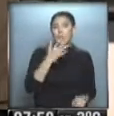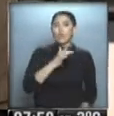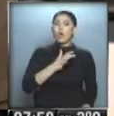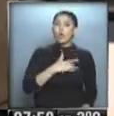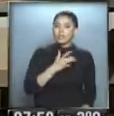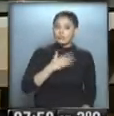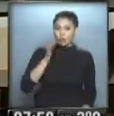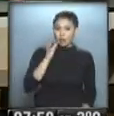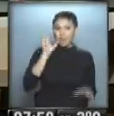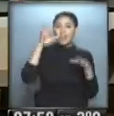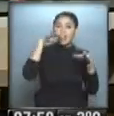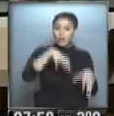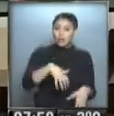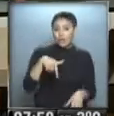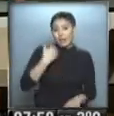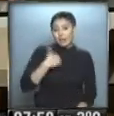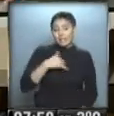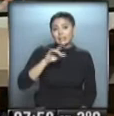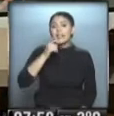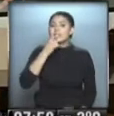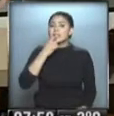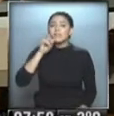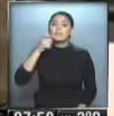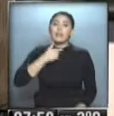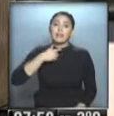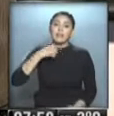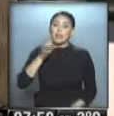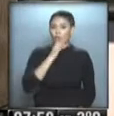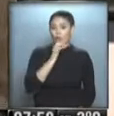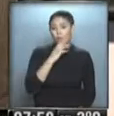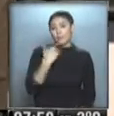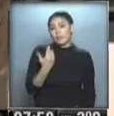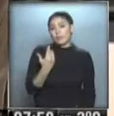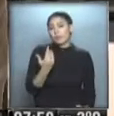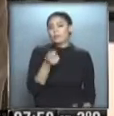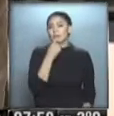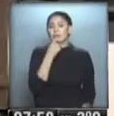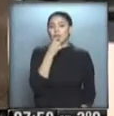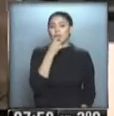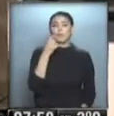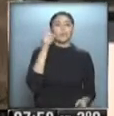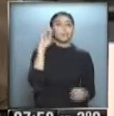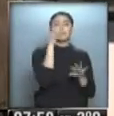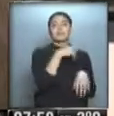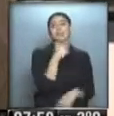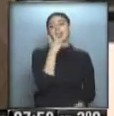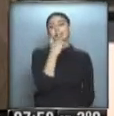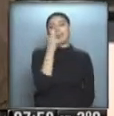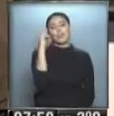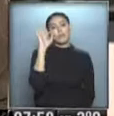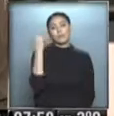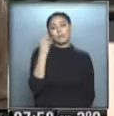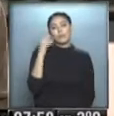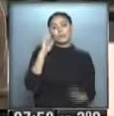león también en el marco de las argentinas y si buscas una comedia pasatista de salón dejas el cerebro en tu casa y te reís 90 minutos